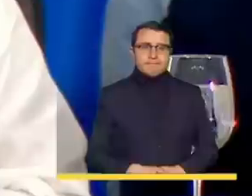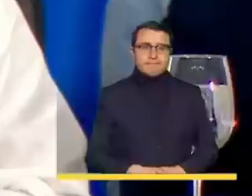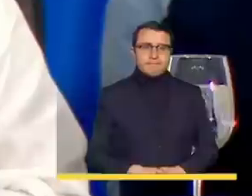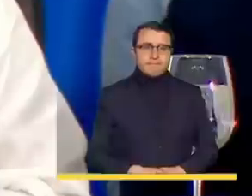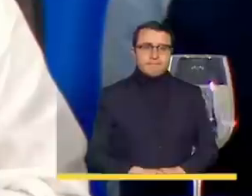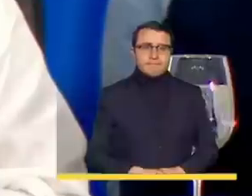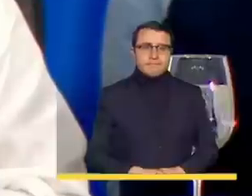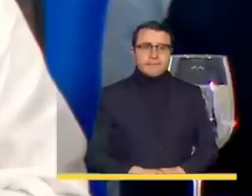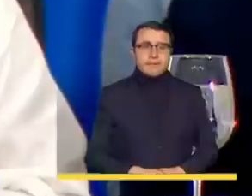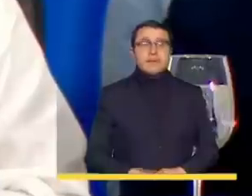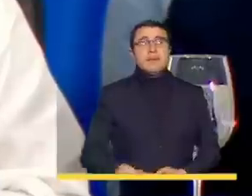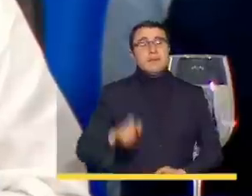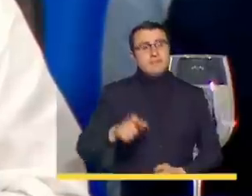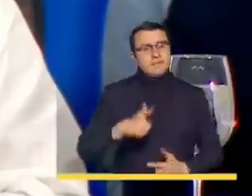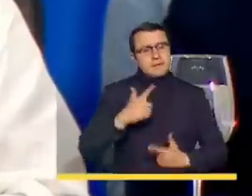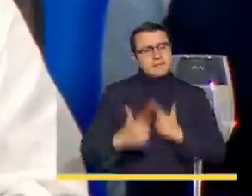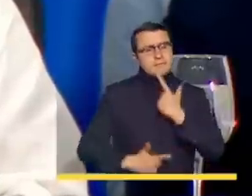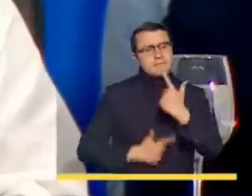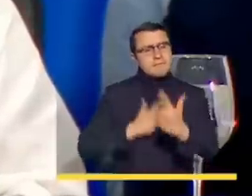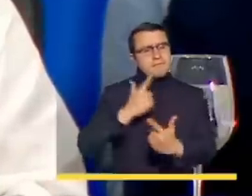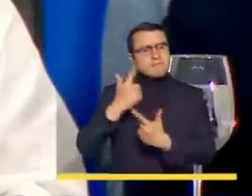luchar primero